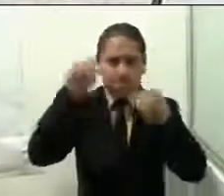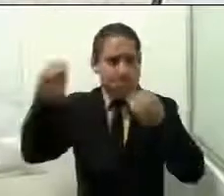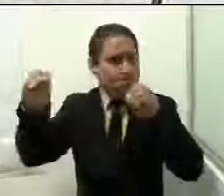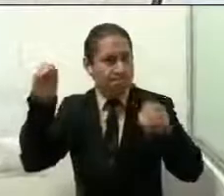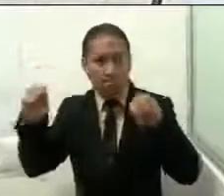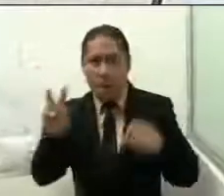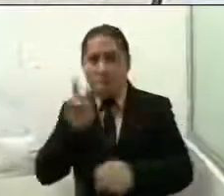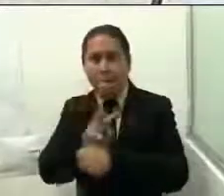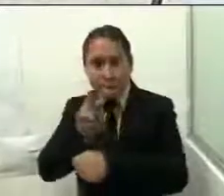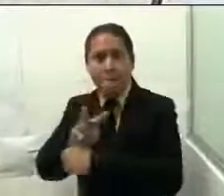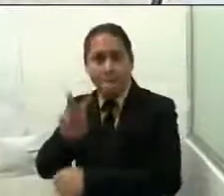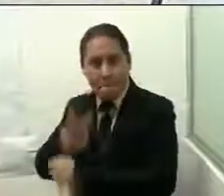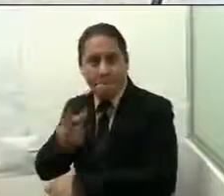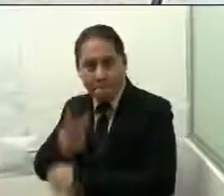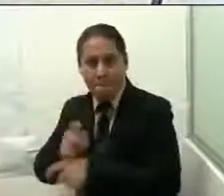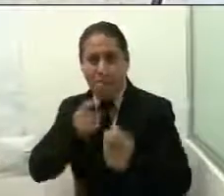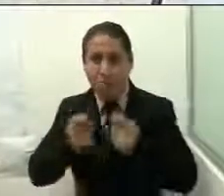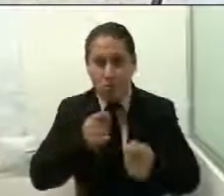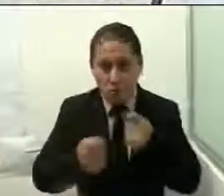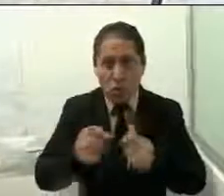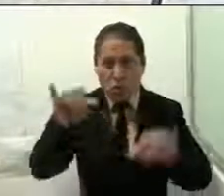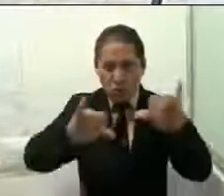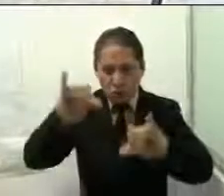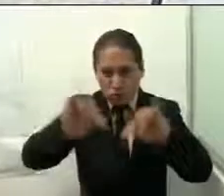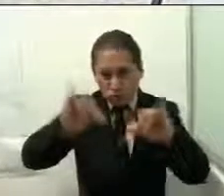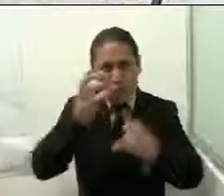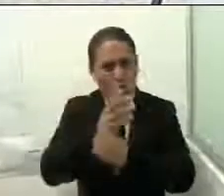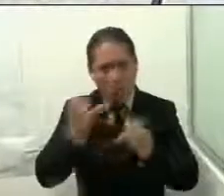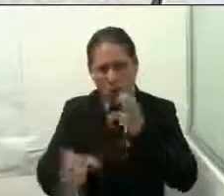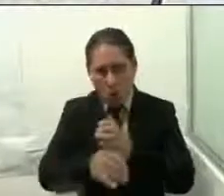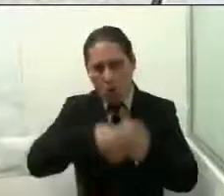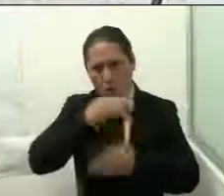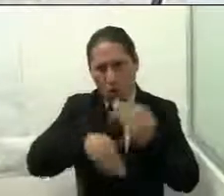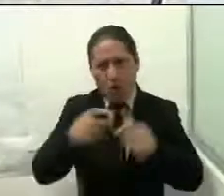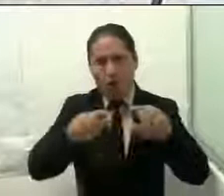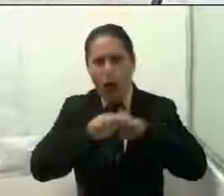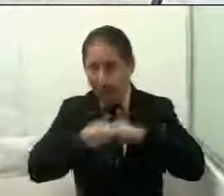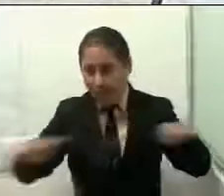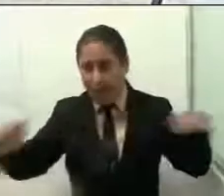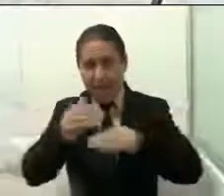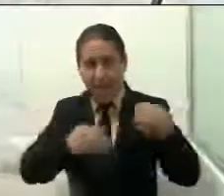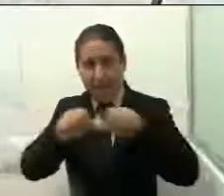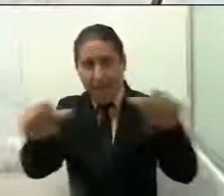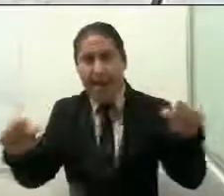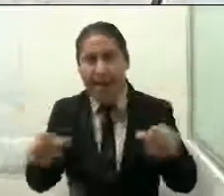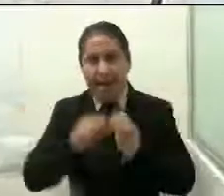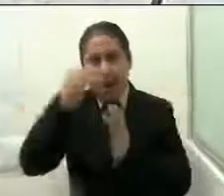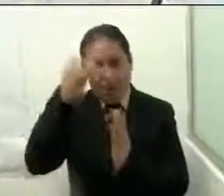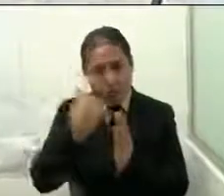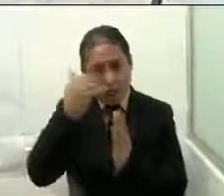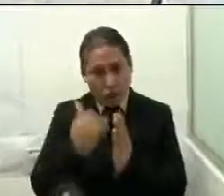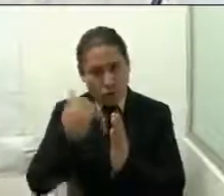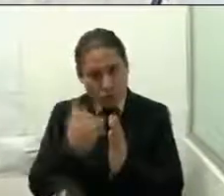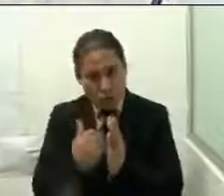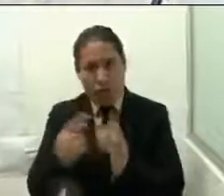vigilancia y control químico en 80.000 hectáreas de café para disminuir la infestación del